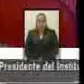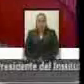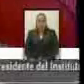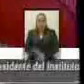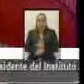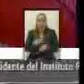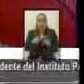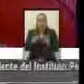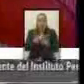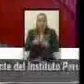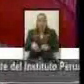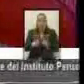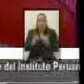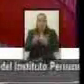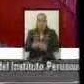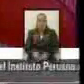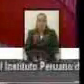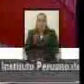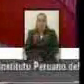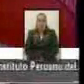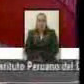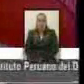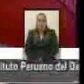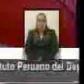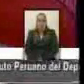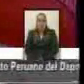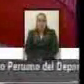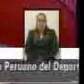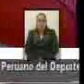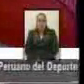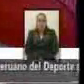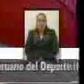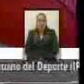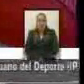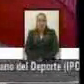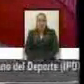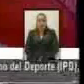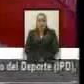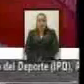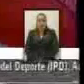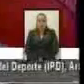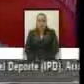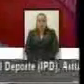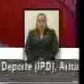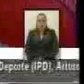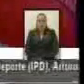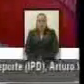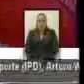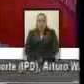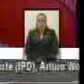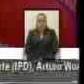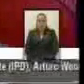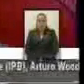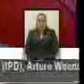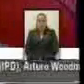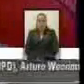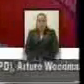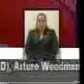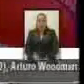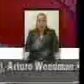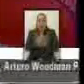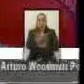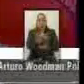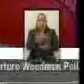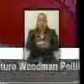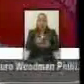asesor de un congresista aquí en el Congreso, han entrado, han consumido abajo y han pedido la factura para Pomalca y Tumán. Yo lo mostré la vez pasada, están